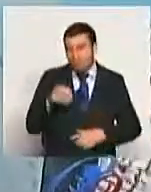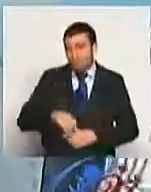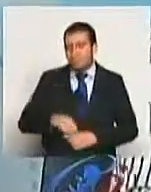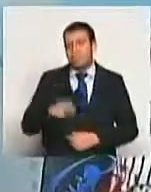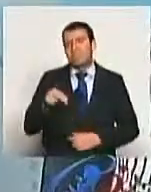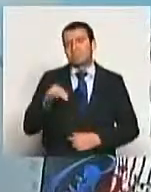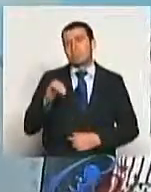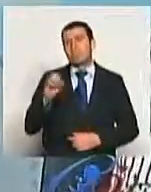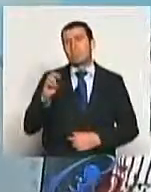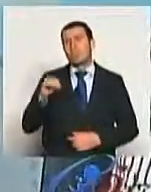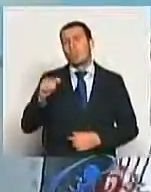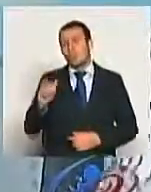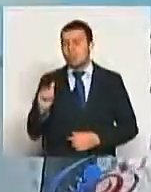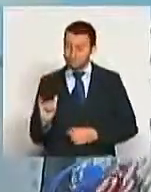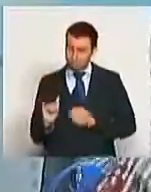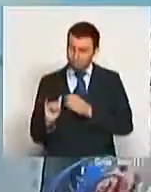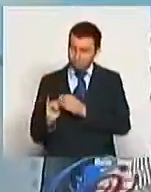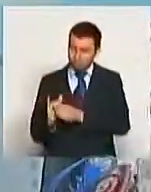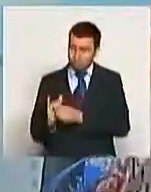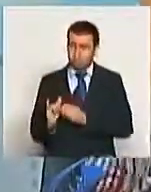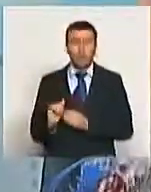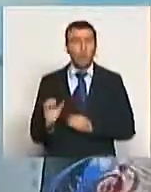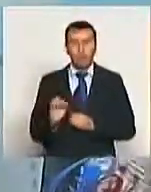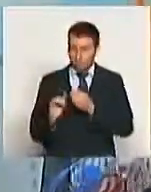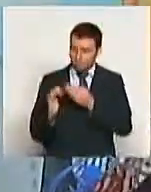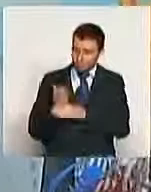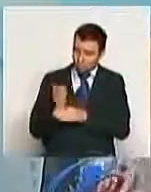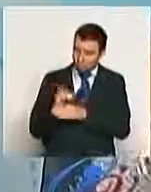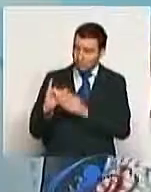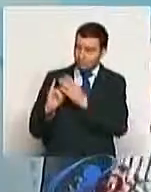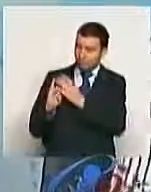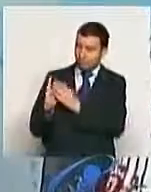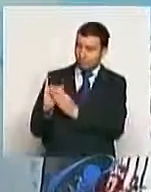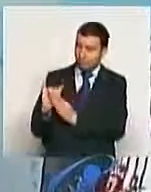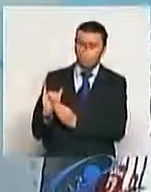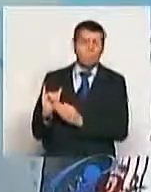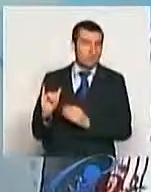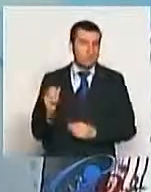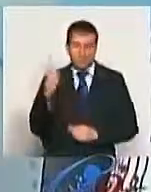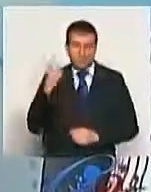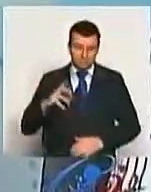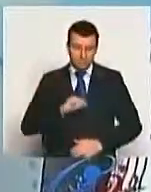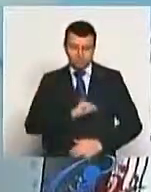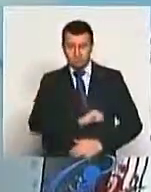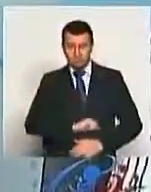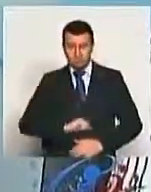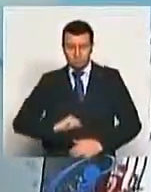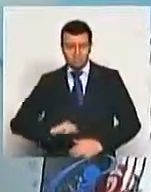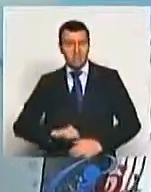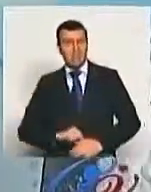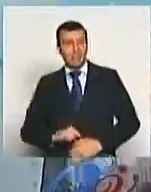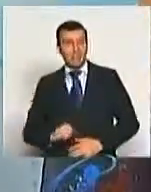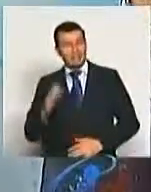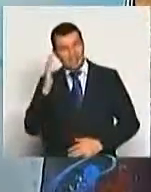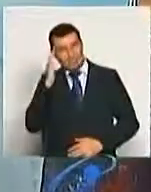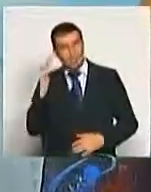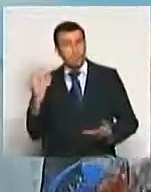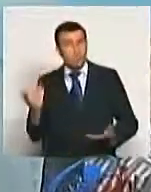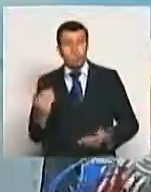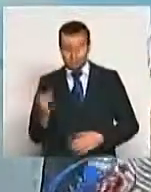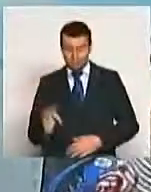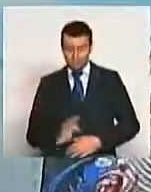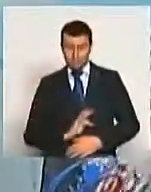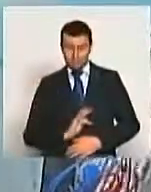algún problema del endometrio. De una vez sabemos en qué nivel, en qué situación se encuentra el dispositivo, porque a veces